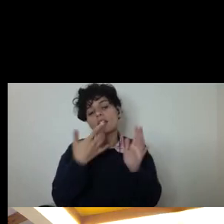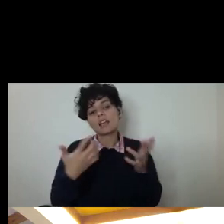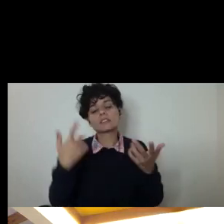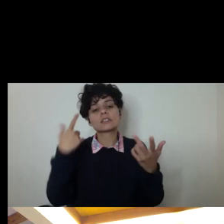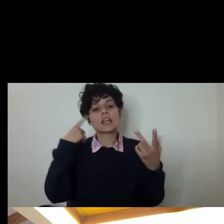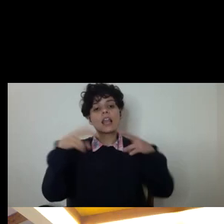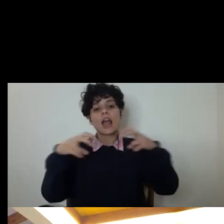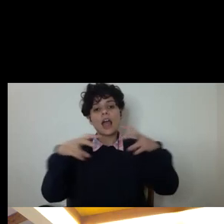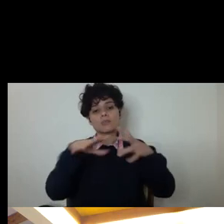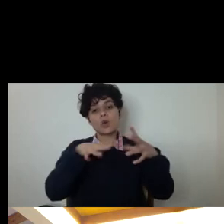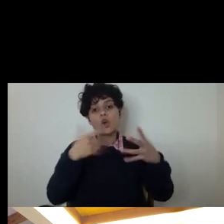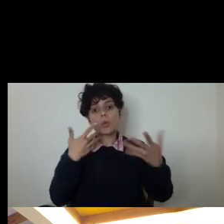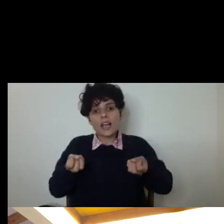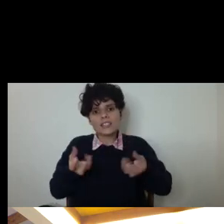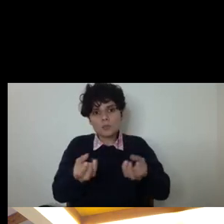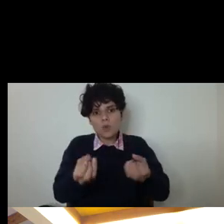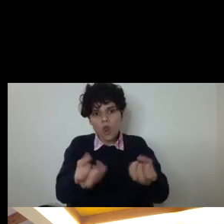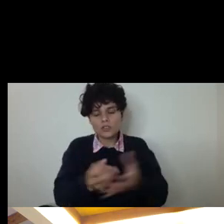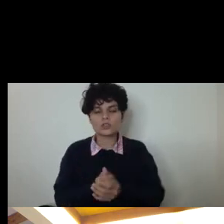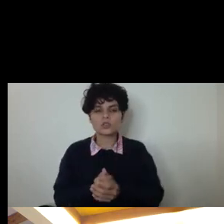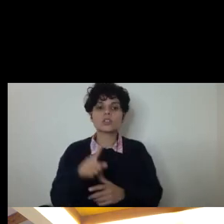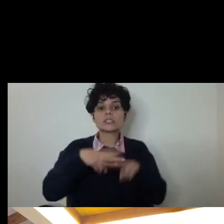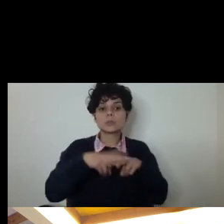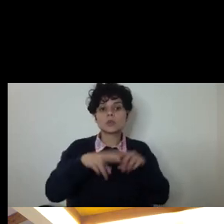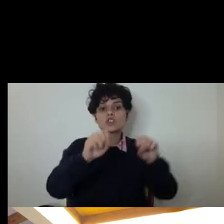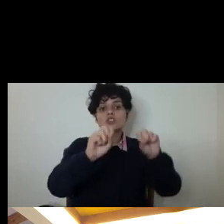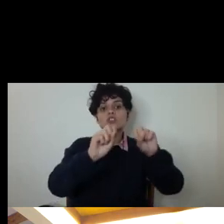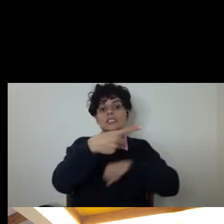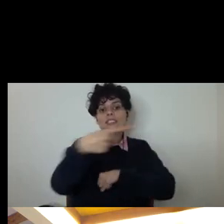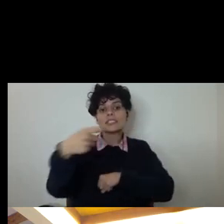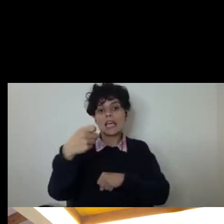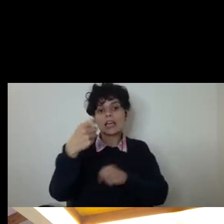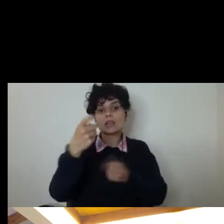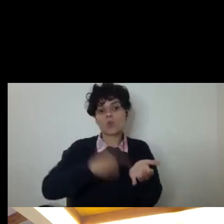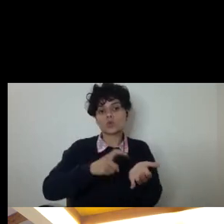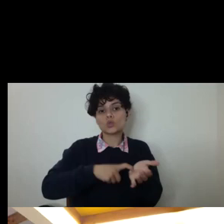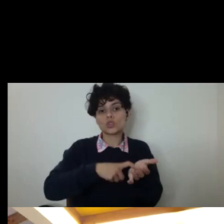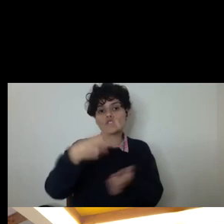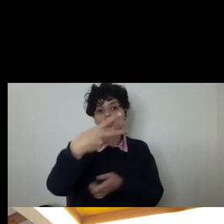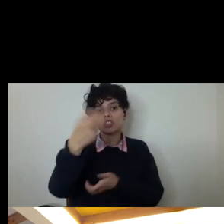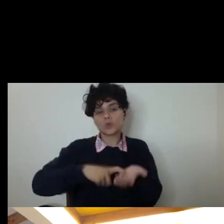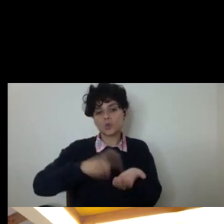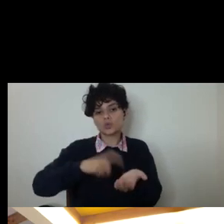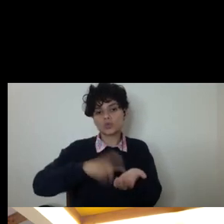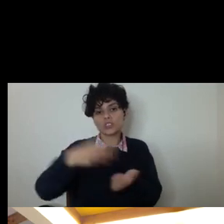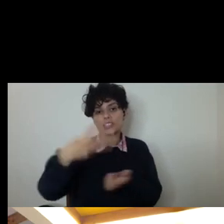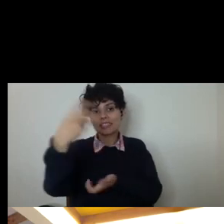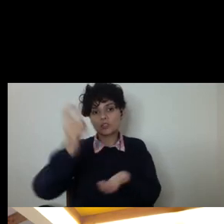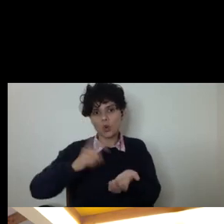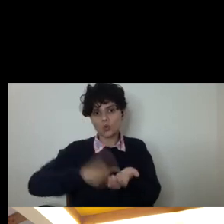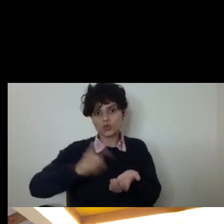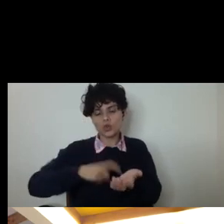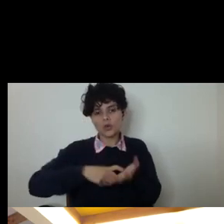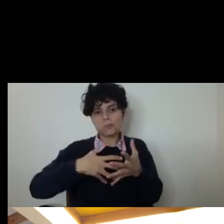sonda nuclear y damos 100 pulsos, 200 pulsos, 300 pulsos y se genera una señal en el